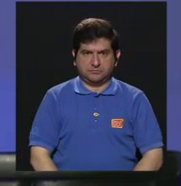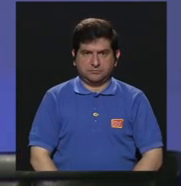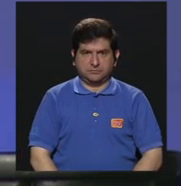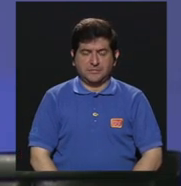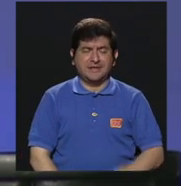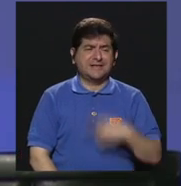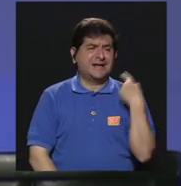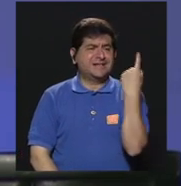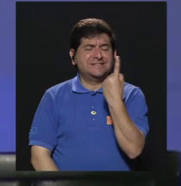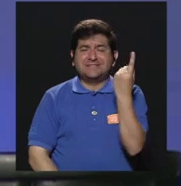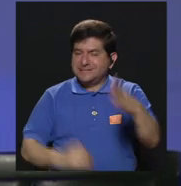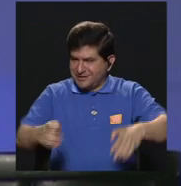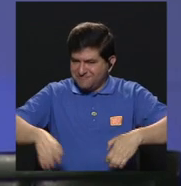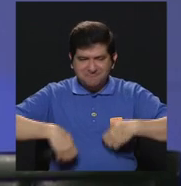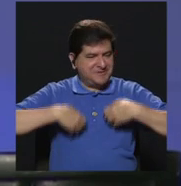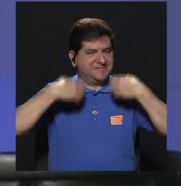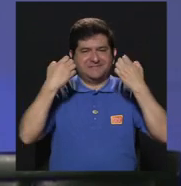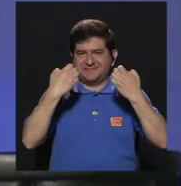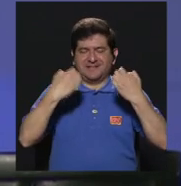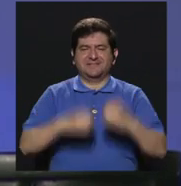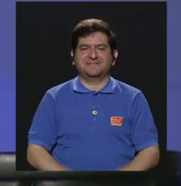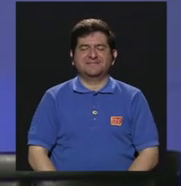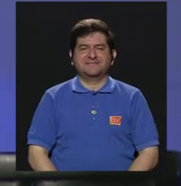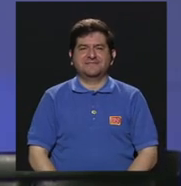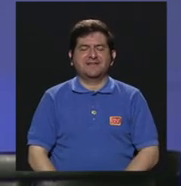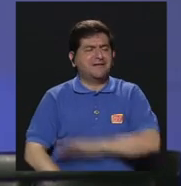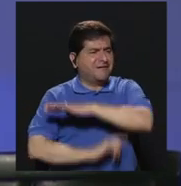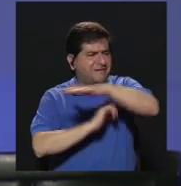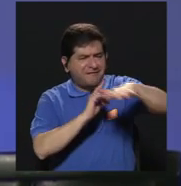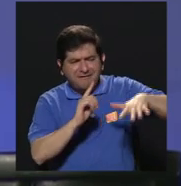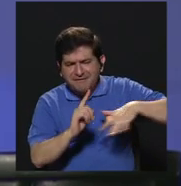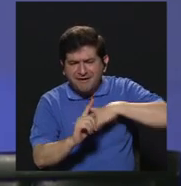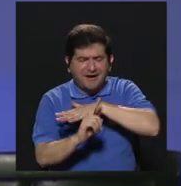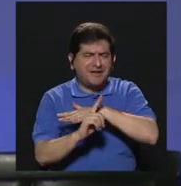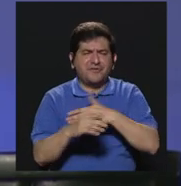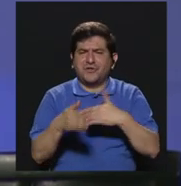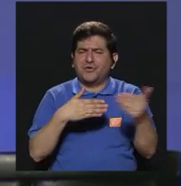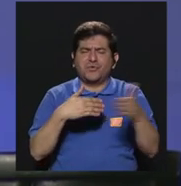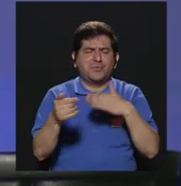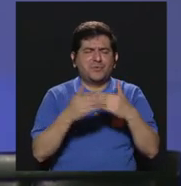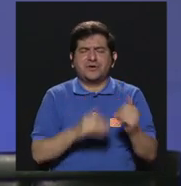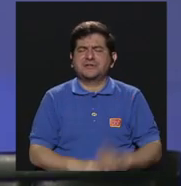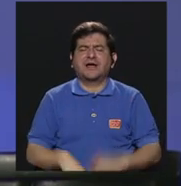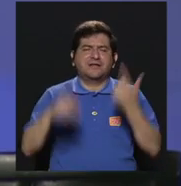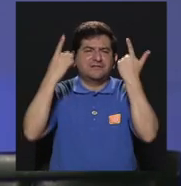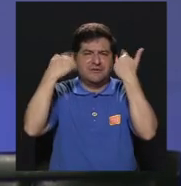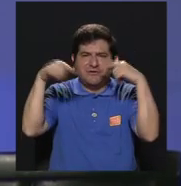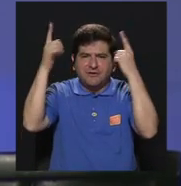porque siempre las hay alrededor de cualquier logro personal.